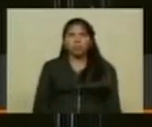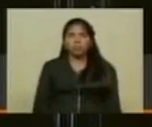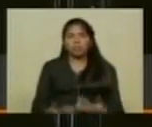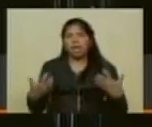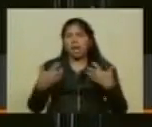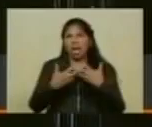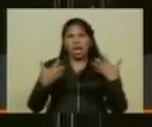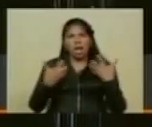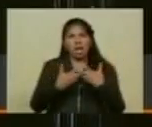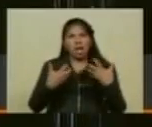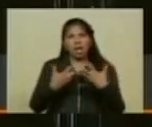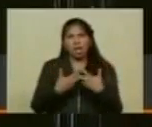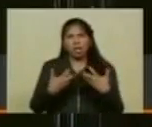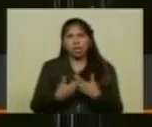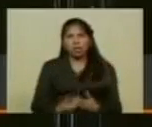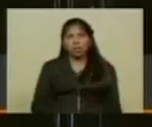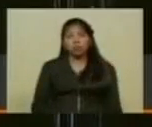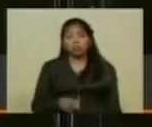Era la planificación.